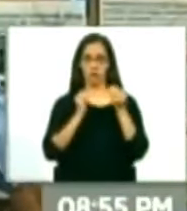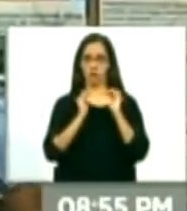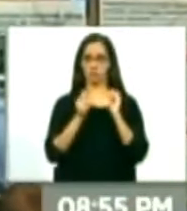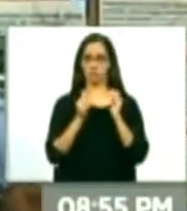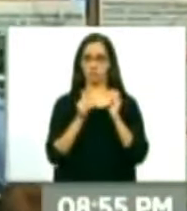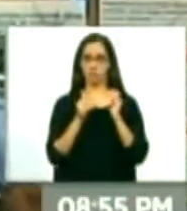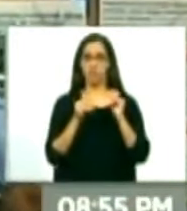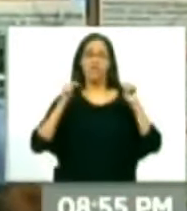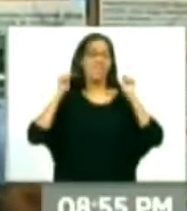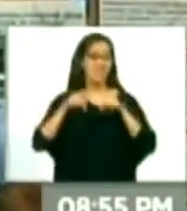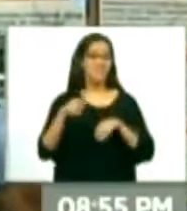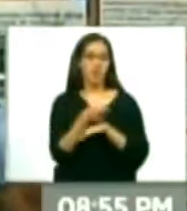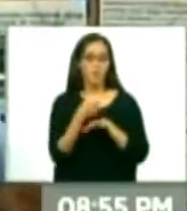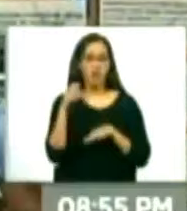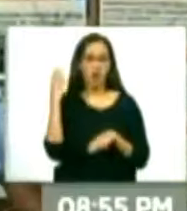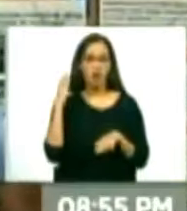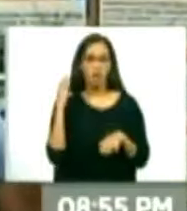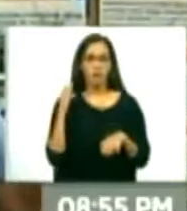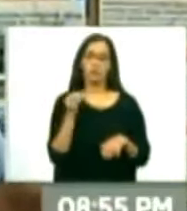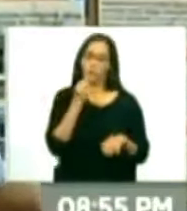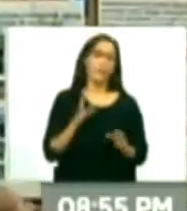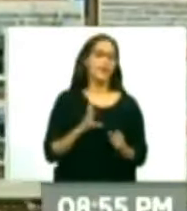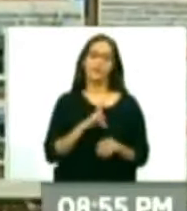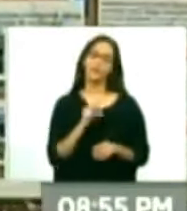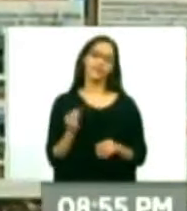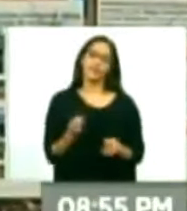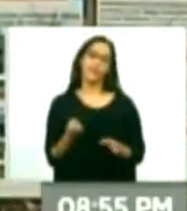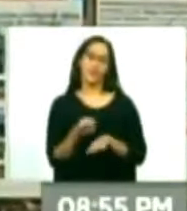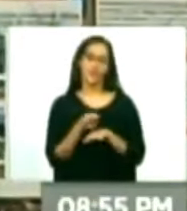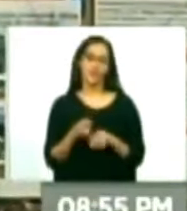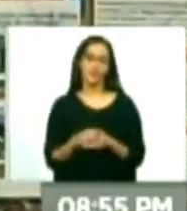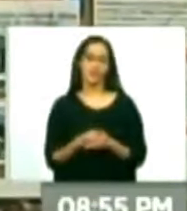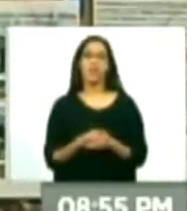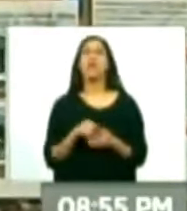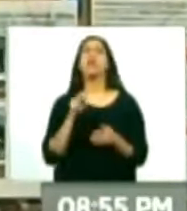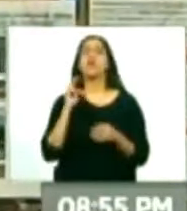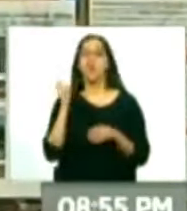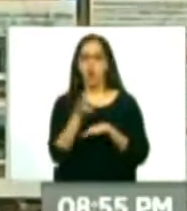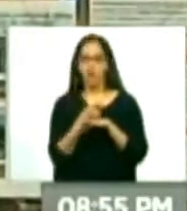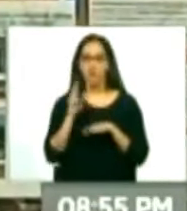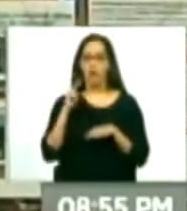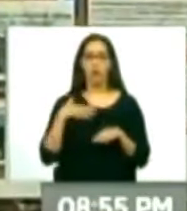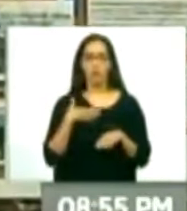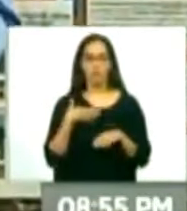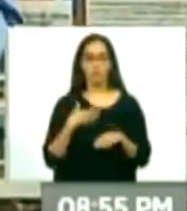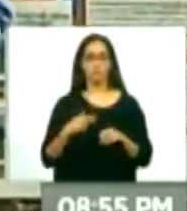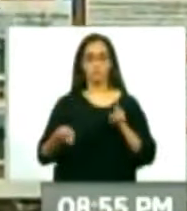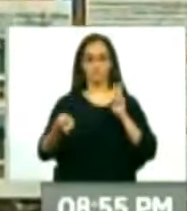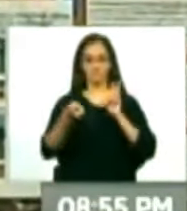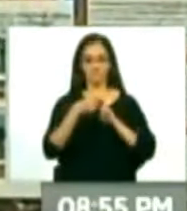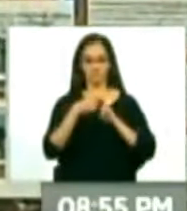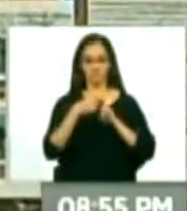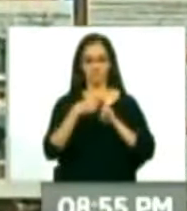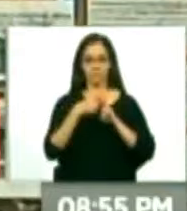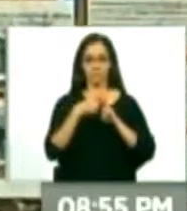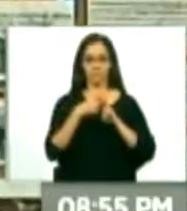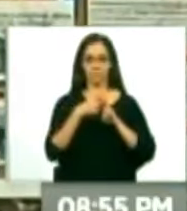Y ese es el que gobierna Colombia. Bueno, no lo gobierna, la gobierna Uribe. Numeral.